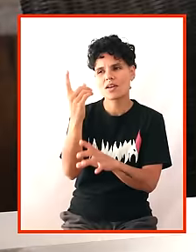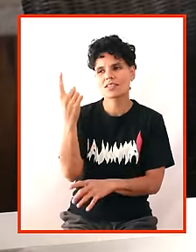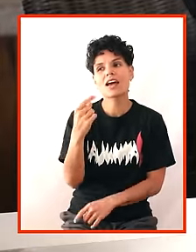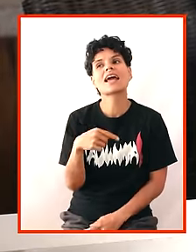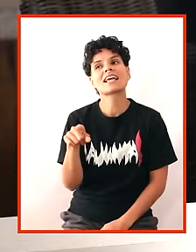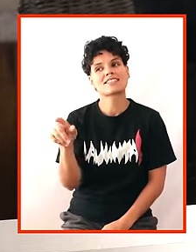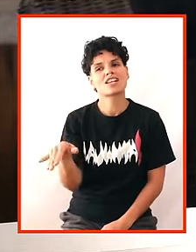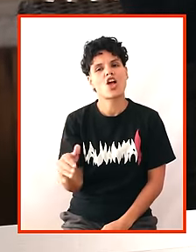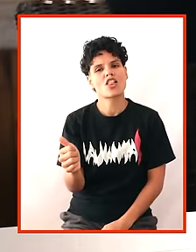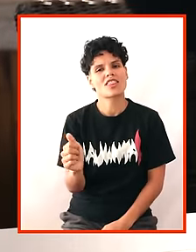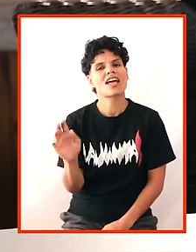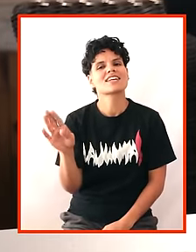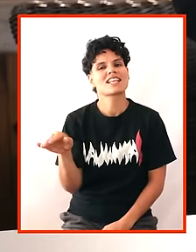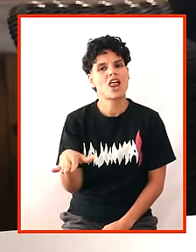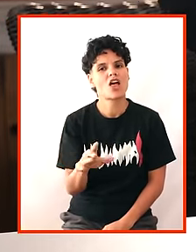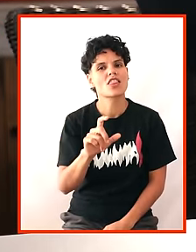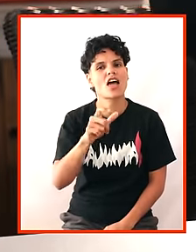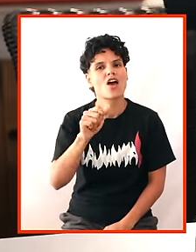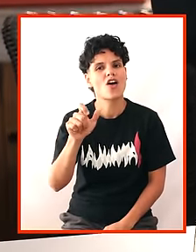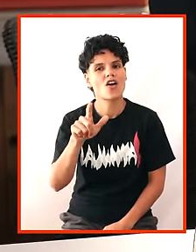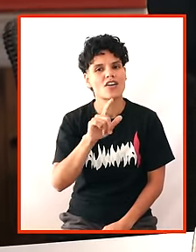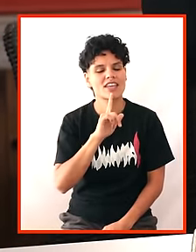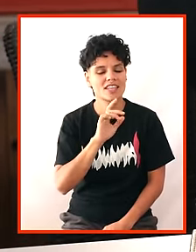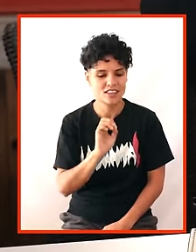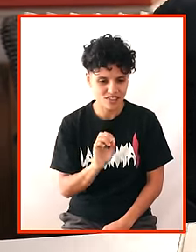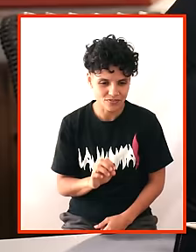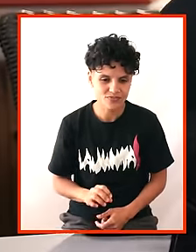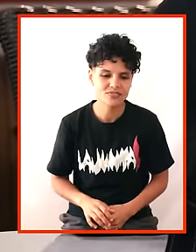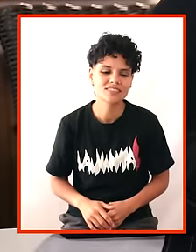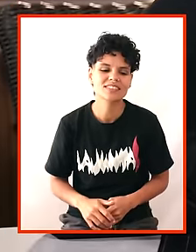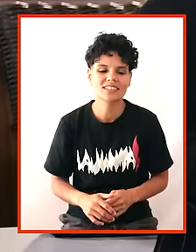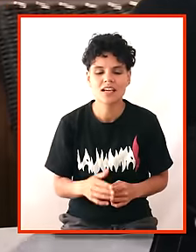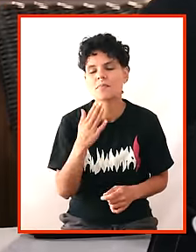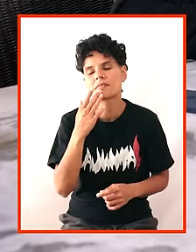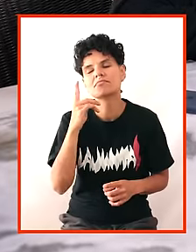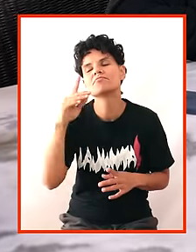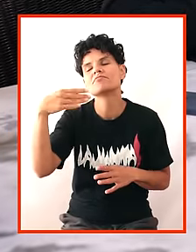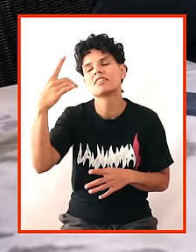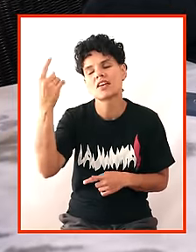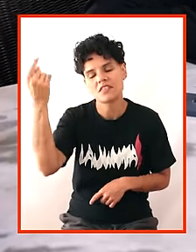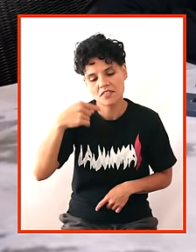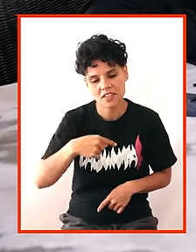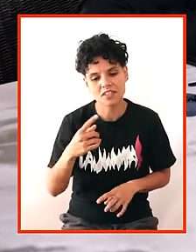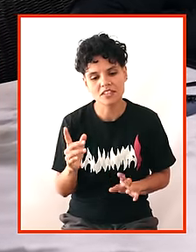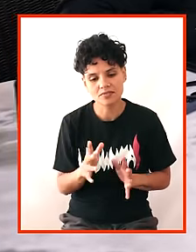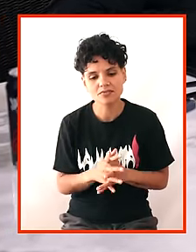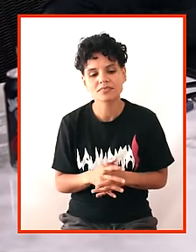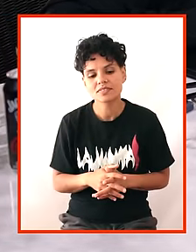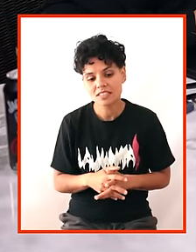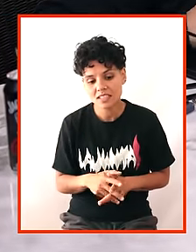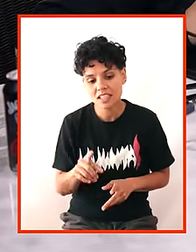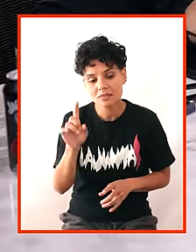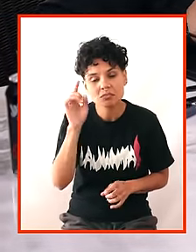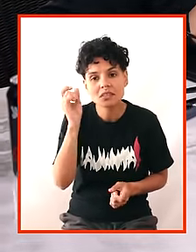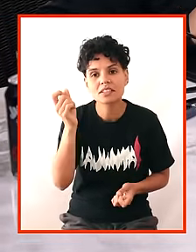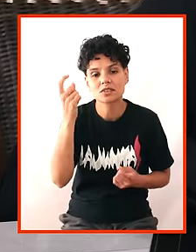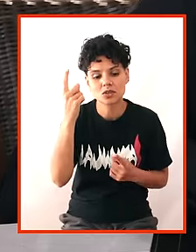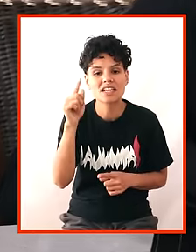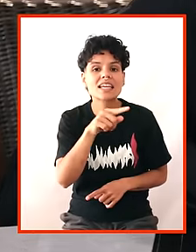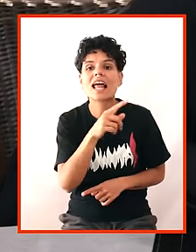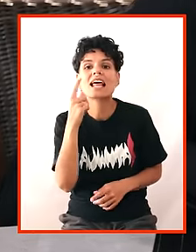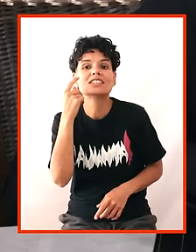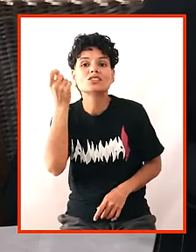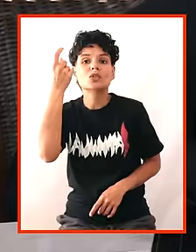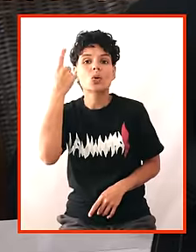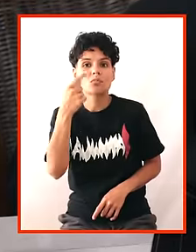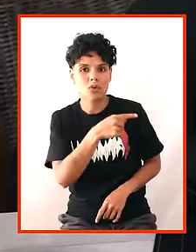la banda bonita. Un abrazo para Jorge, se está mirando, Jorge. Te hemos invitado tanto, Jorge. Va a venir, va a venir. Y lo supo y él lo supo, pero nosotros no sabíamos que él sabía o que